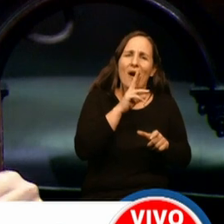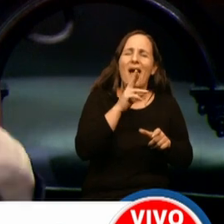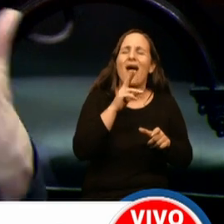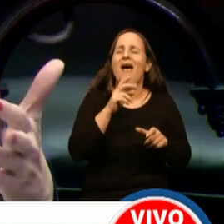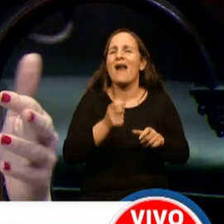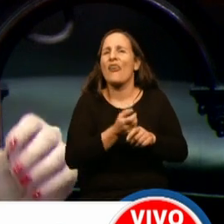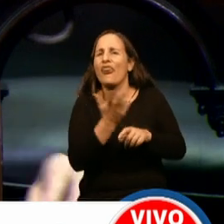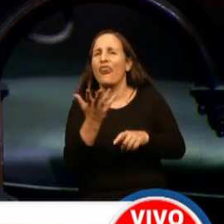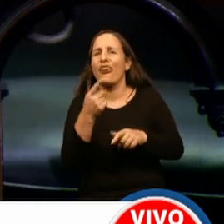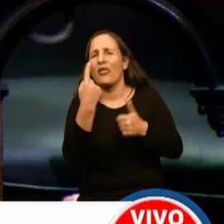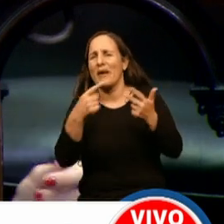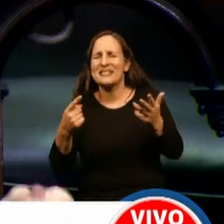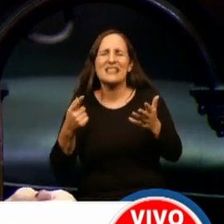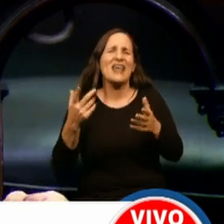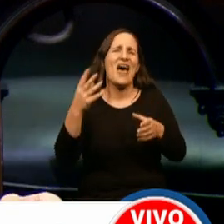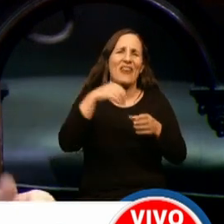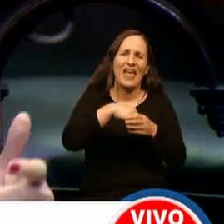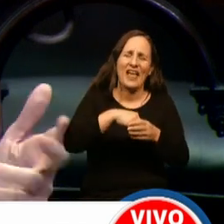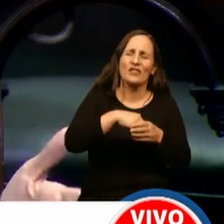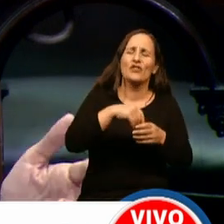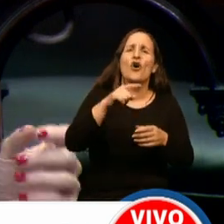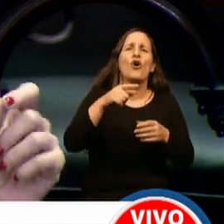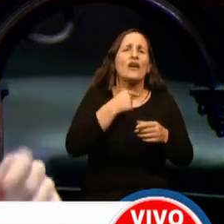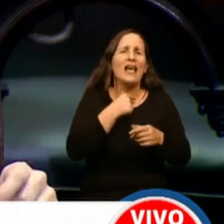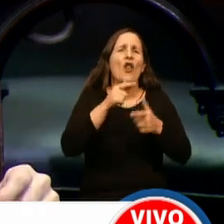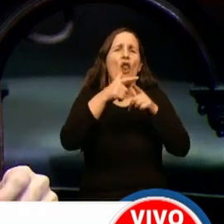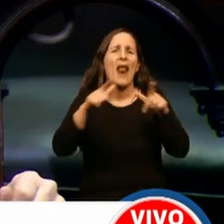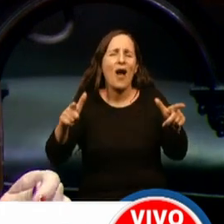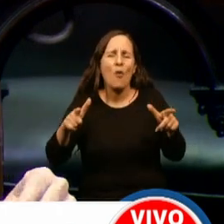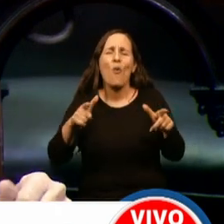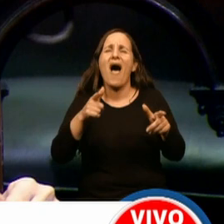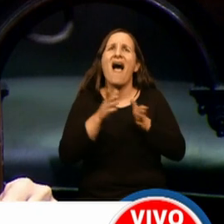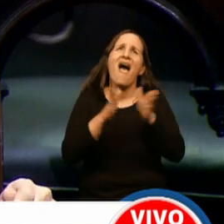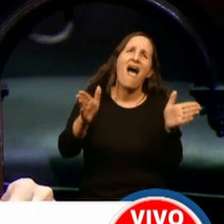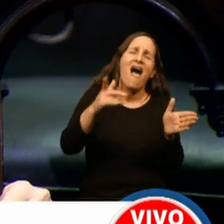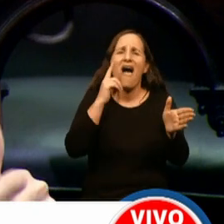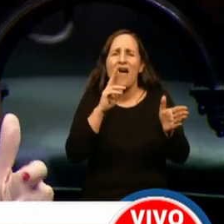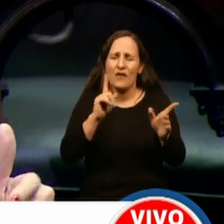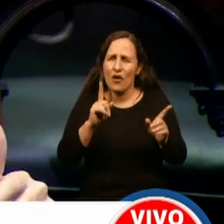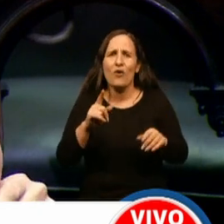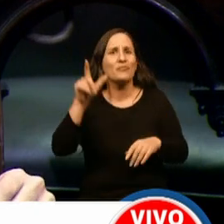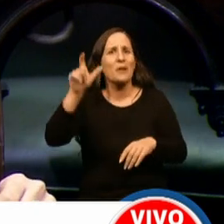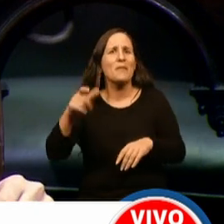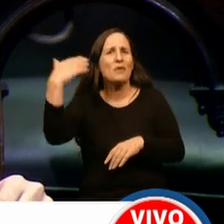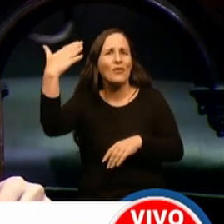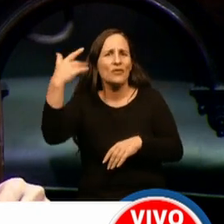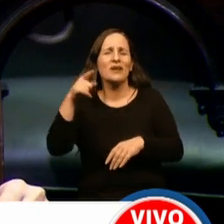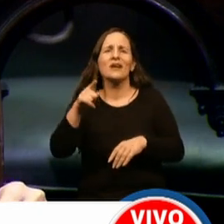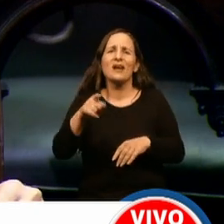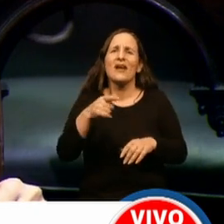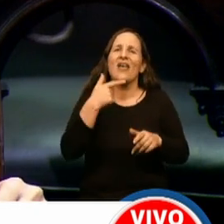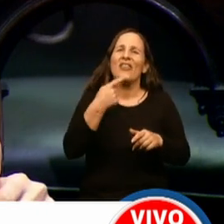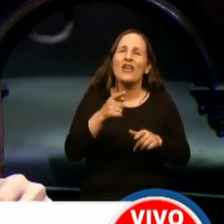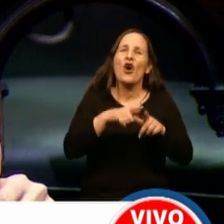los medios y también quiero un lenguaje no sexista agradezco que una de las miembros informante hablara de lenguaje no sexista